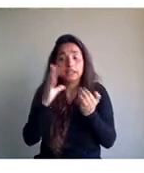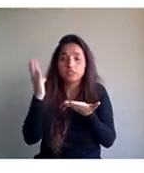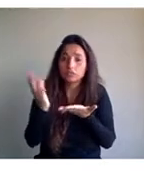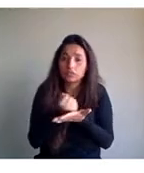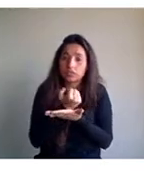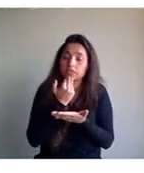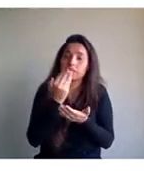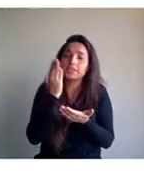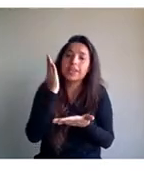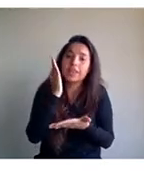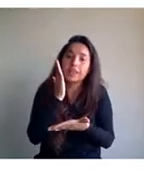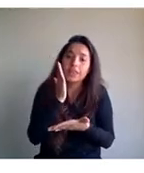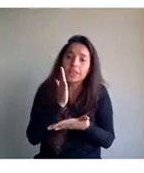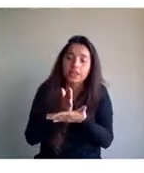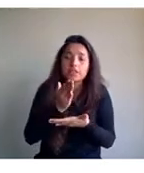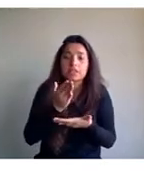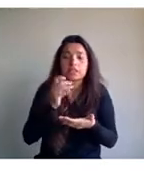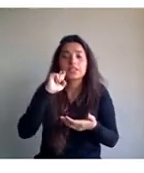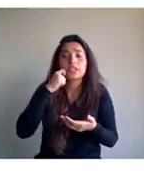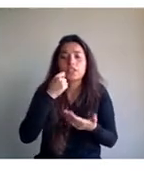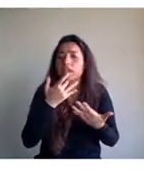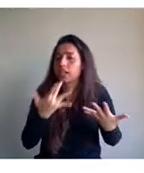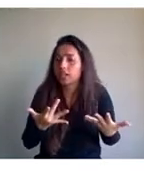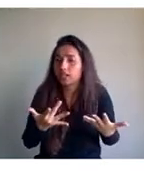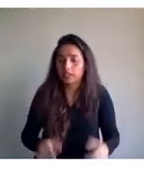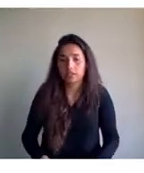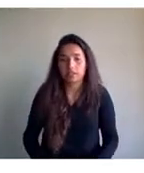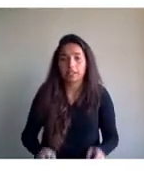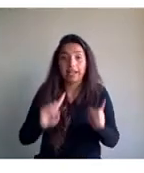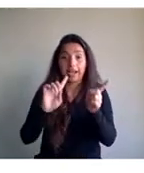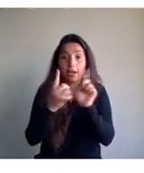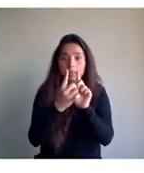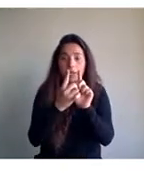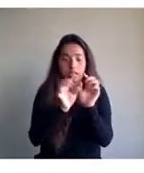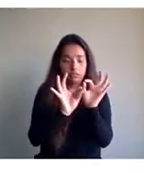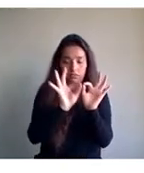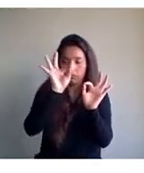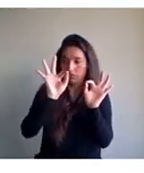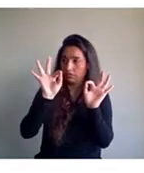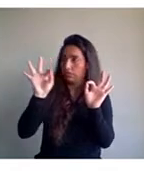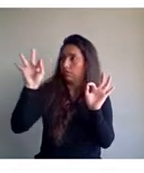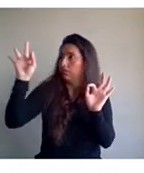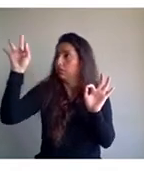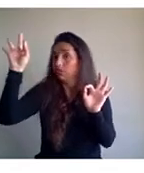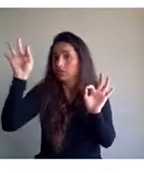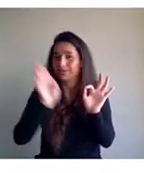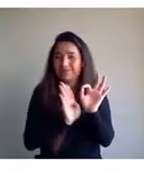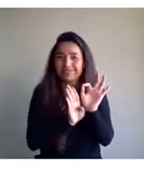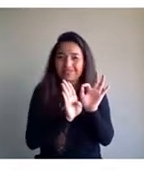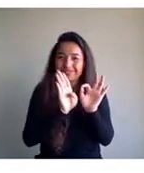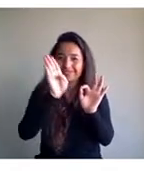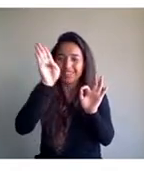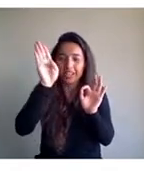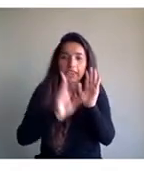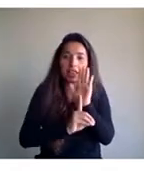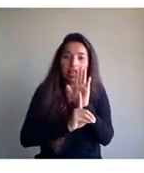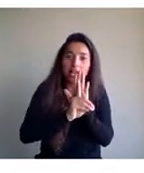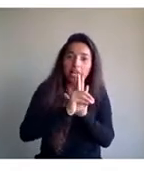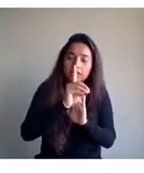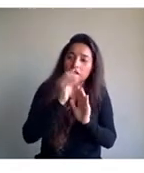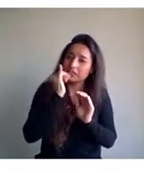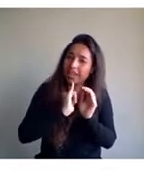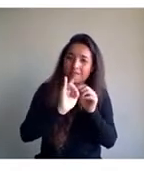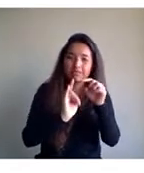esencialmente en cambiar las estadísticas porque lo que hemos visto a nivel de cifras sino quiero atosigarlos de cifras